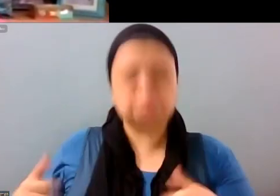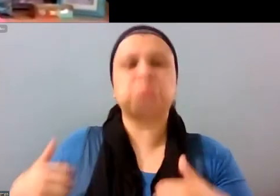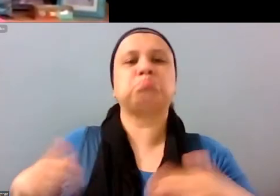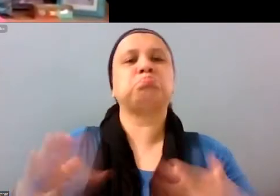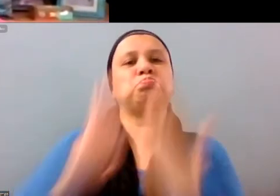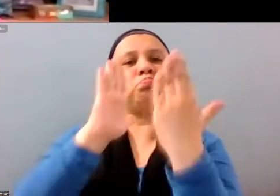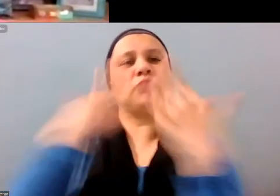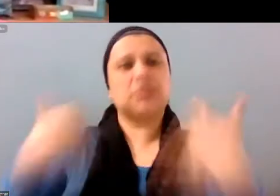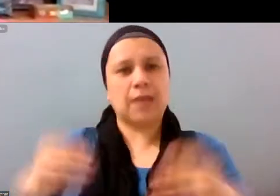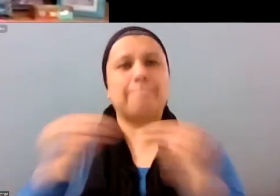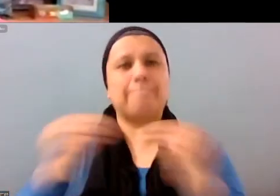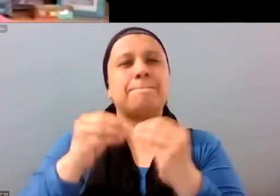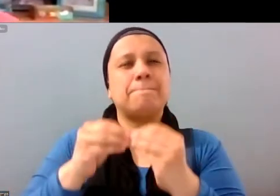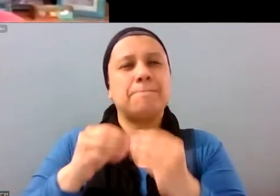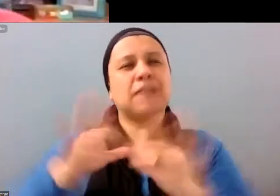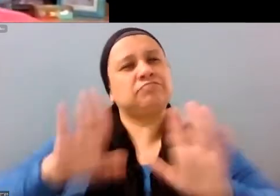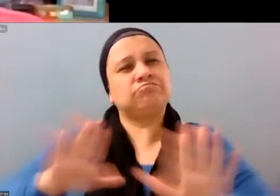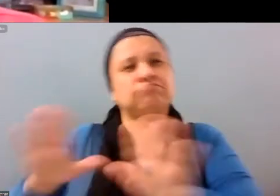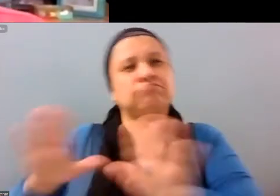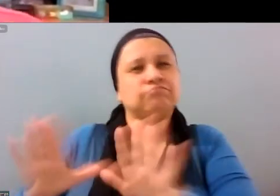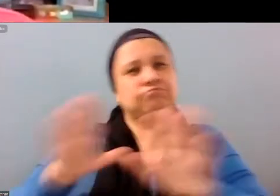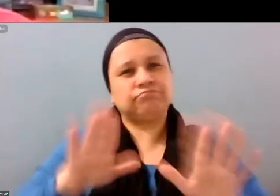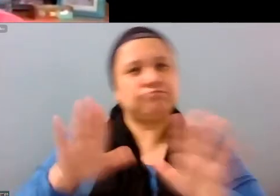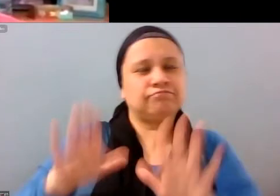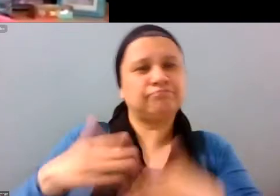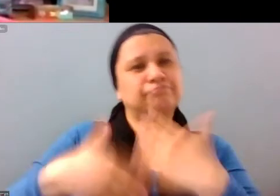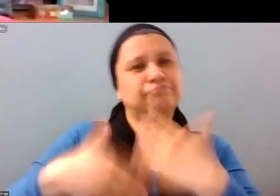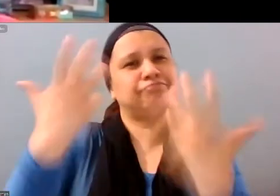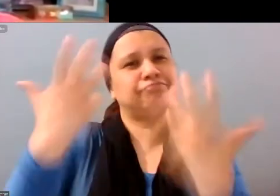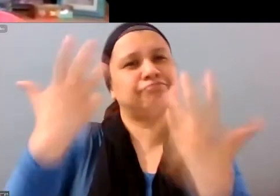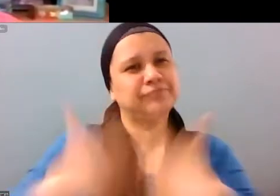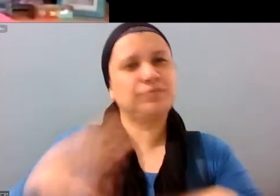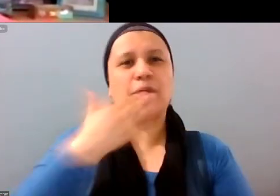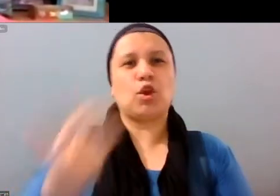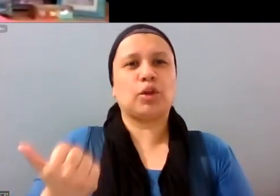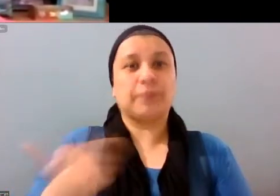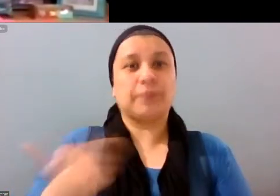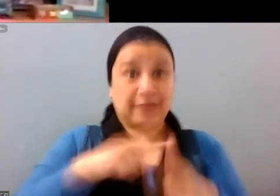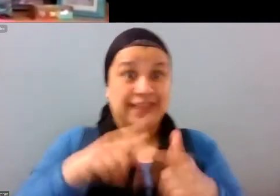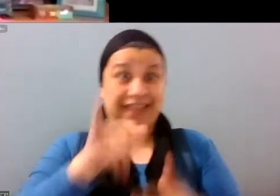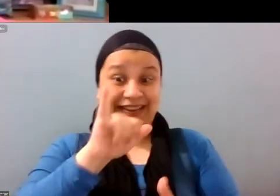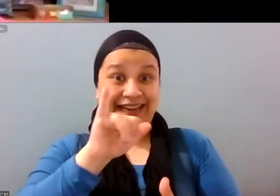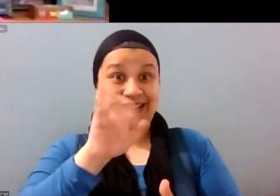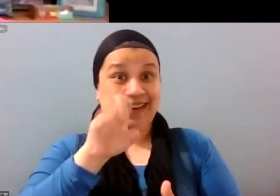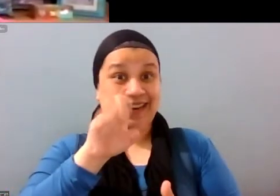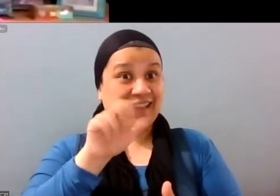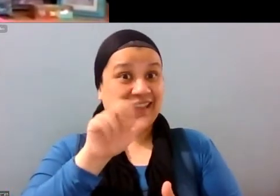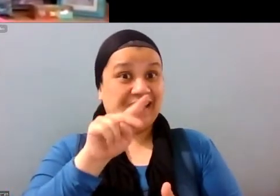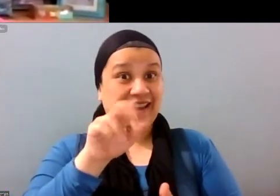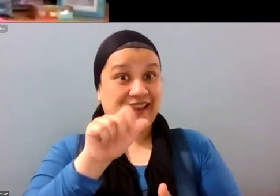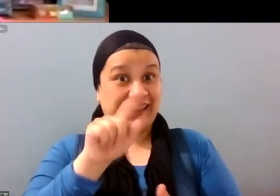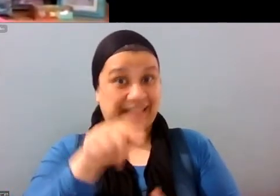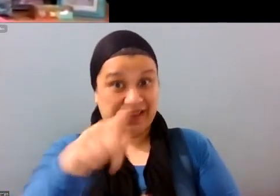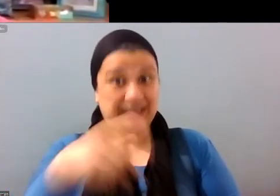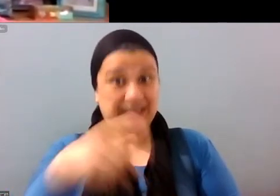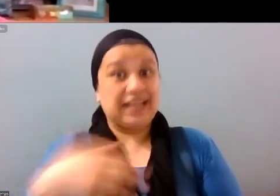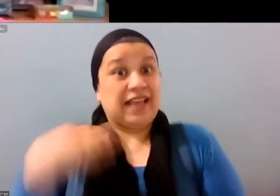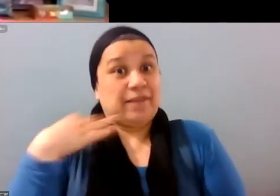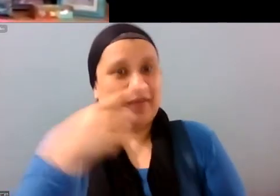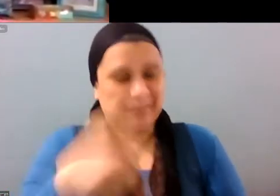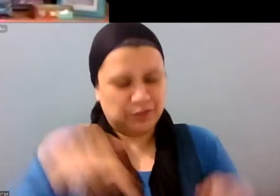diferente Doña Ileana la invitación que se le externó a en este conversatorio no